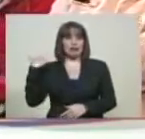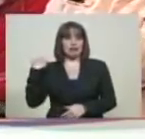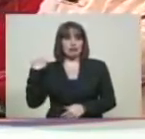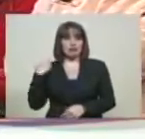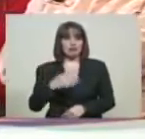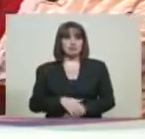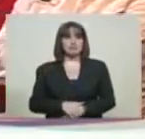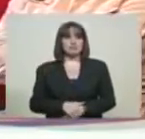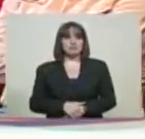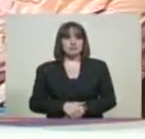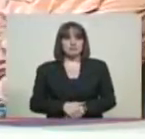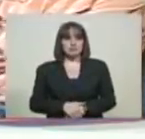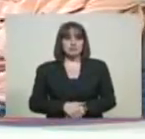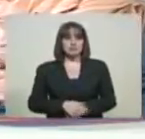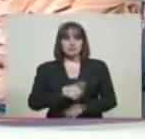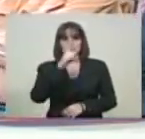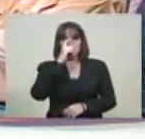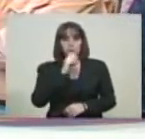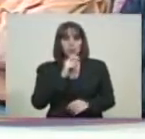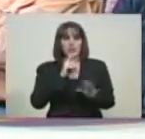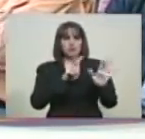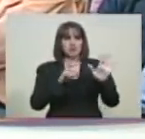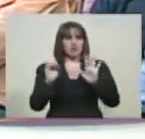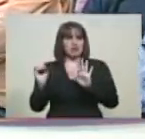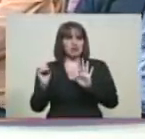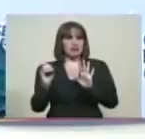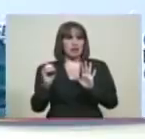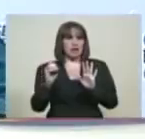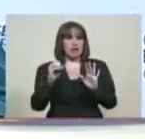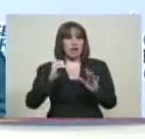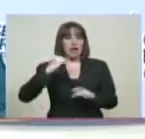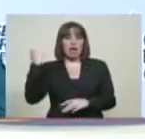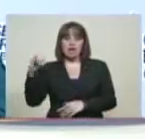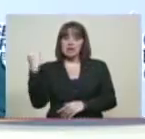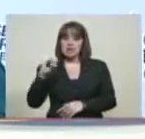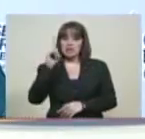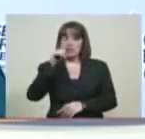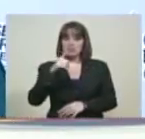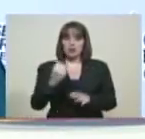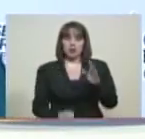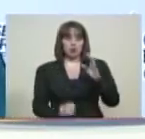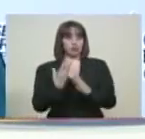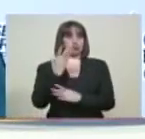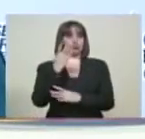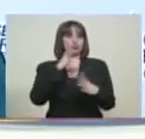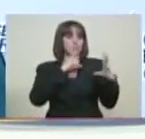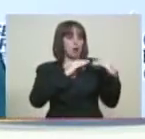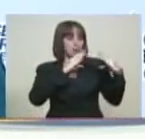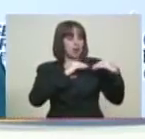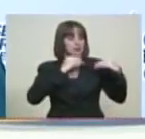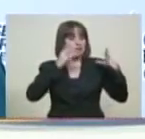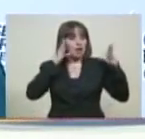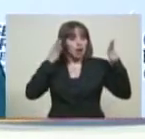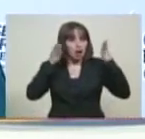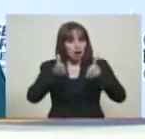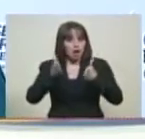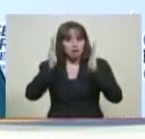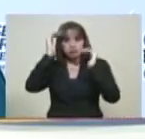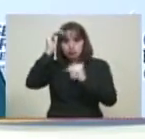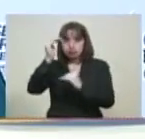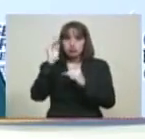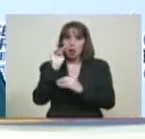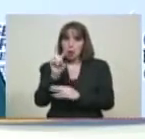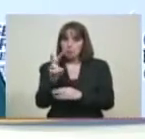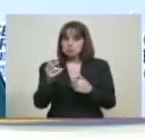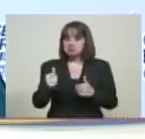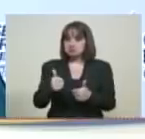y los años 70 a la izquierda también brotó como una esperanza en el país y creo